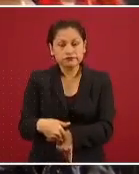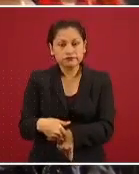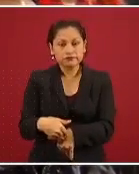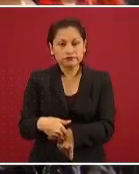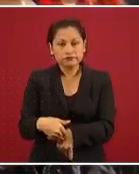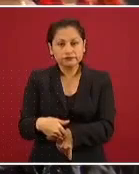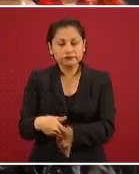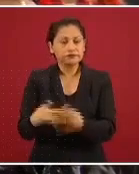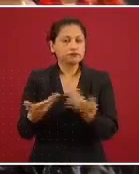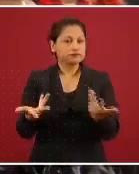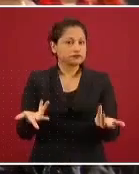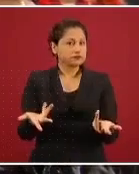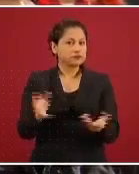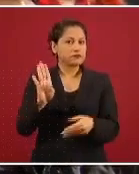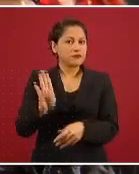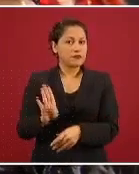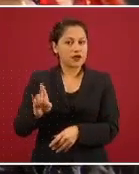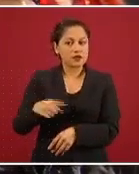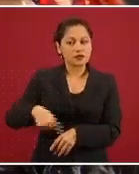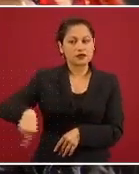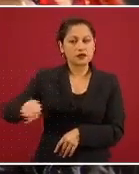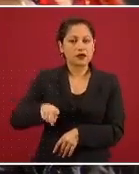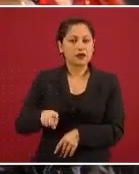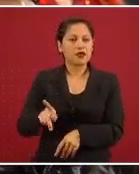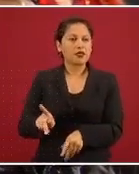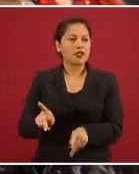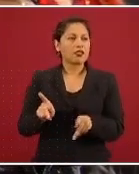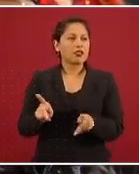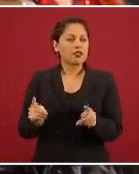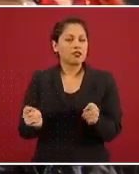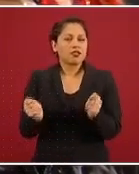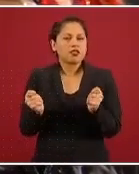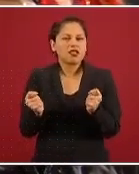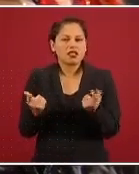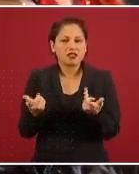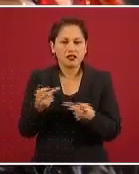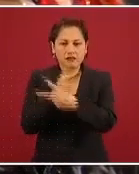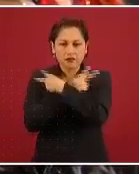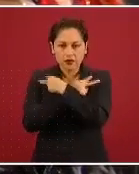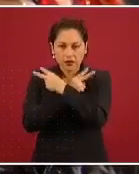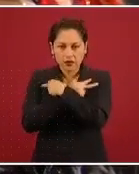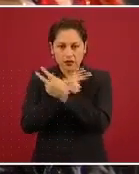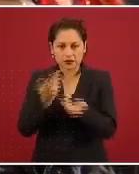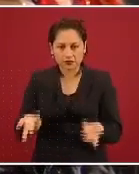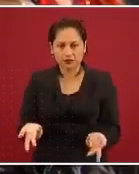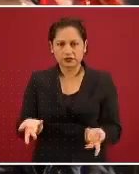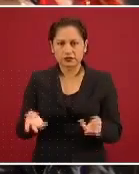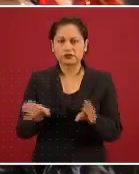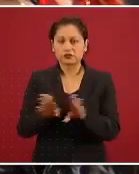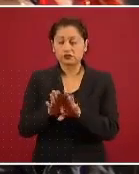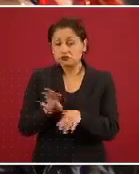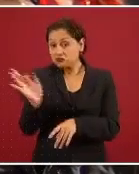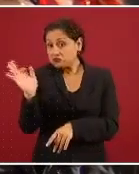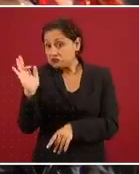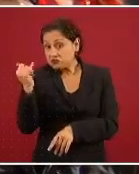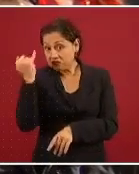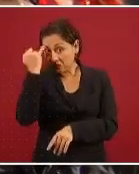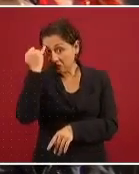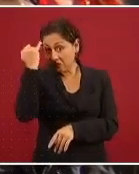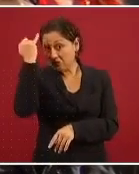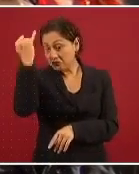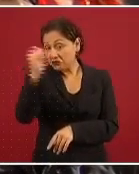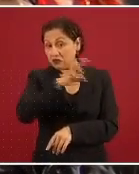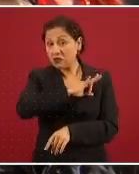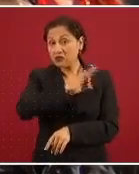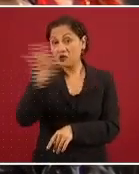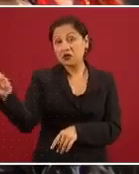tomando esta contingencia como si fueran vacaciones, aplicar como toque de queda para que estos entiendan la